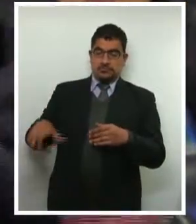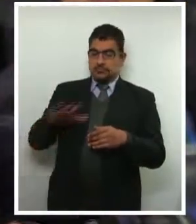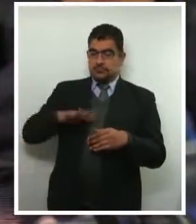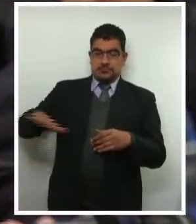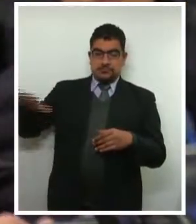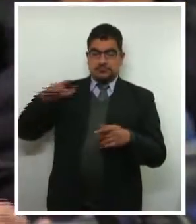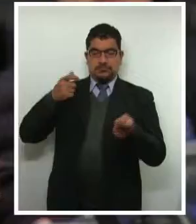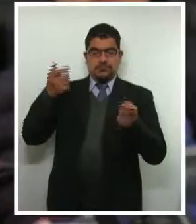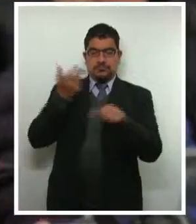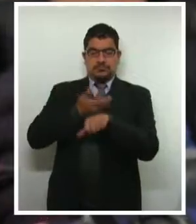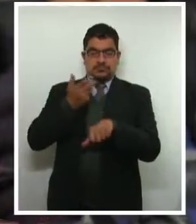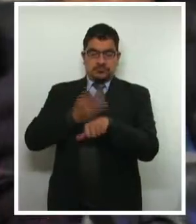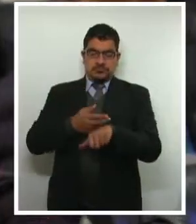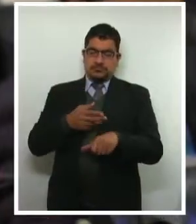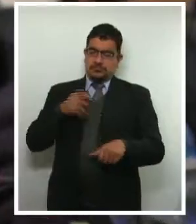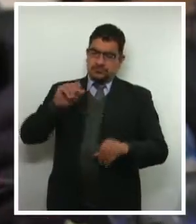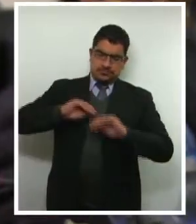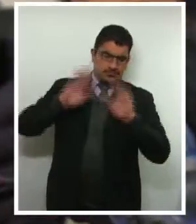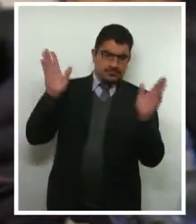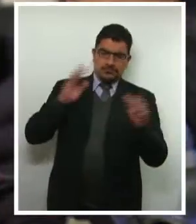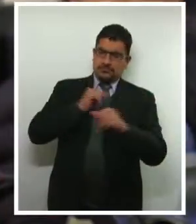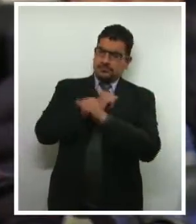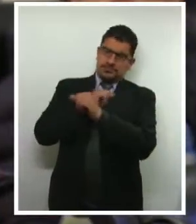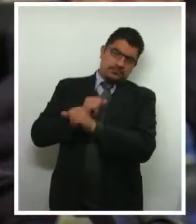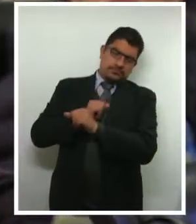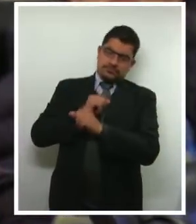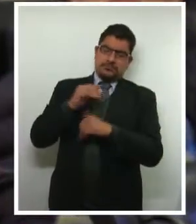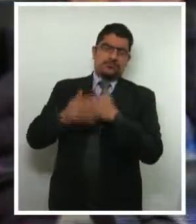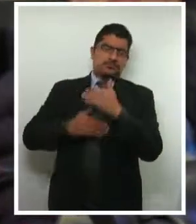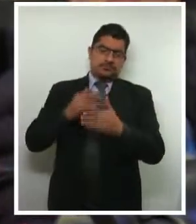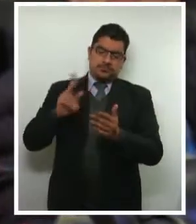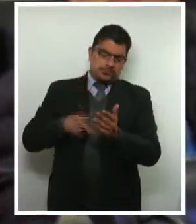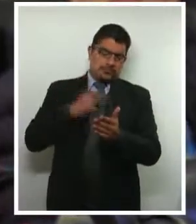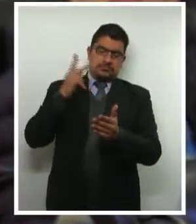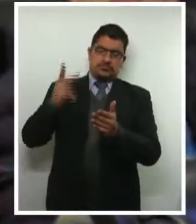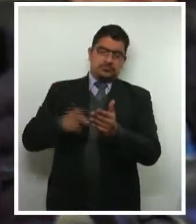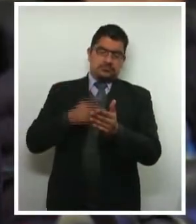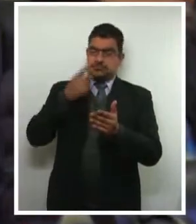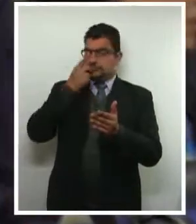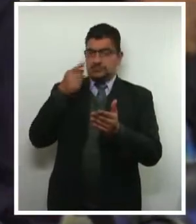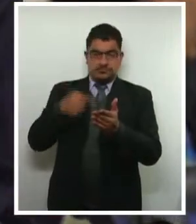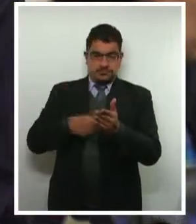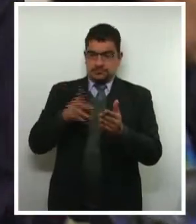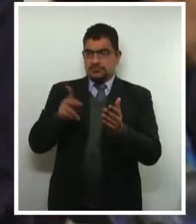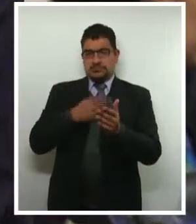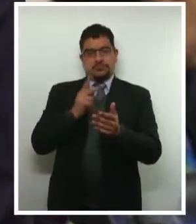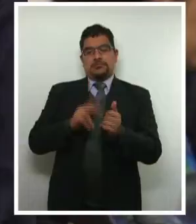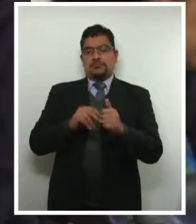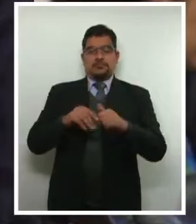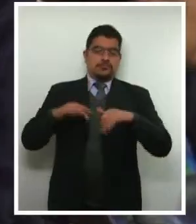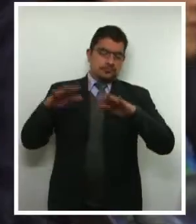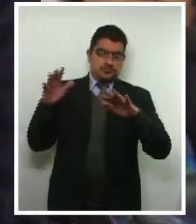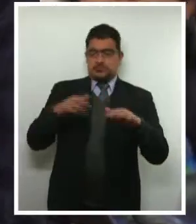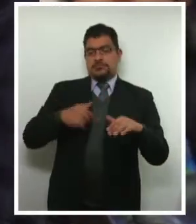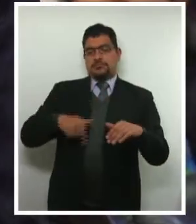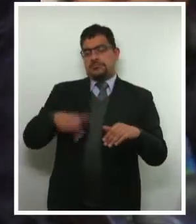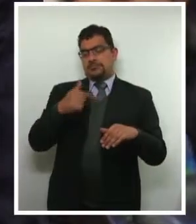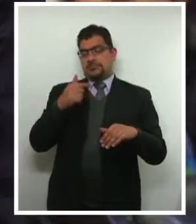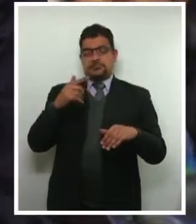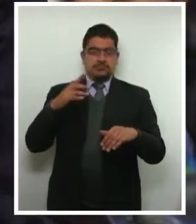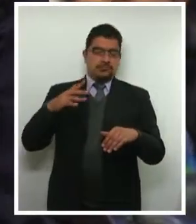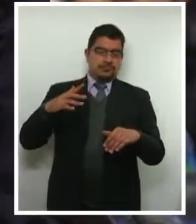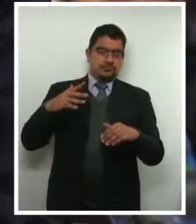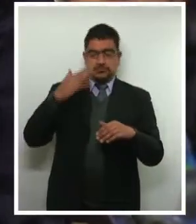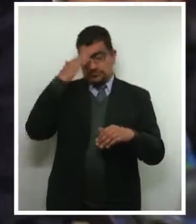que hay resistencia, todos los días ha sido, y se refiere a muchas cosas más, a la de escena trágica. Es una